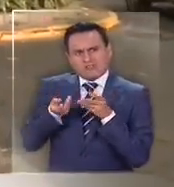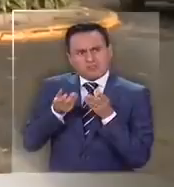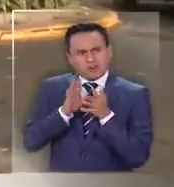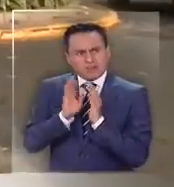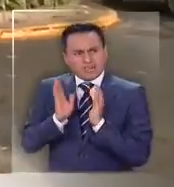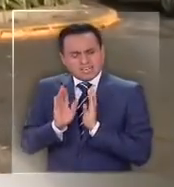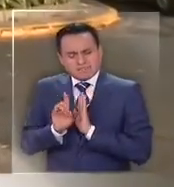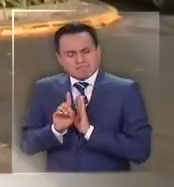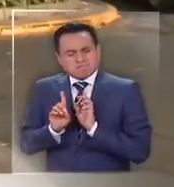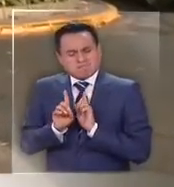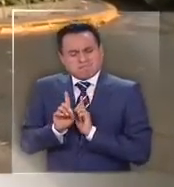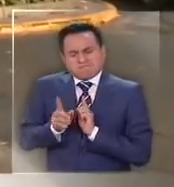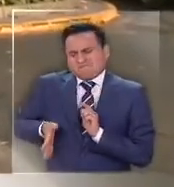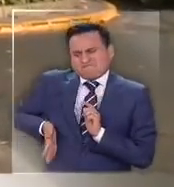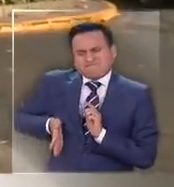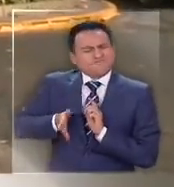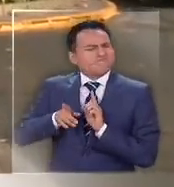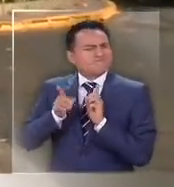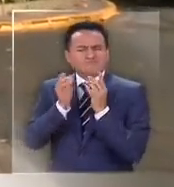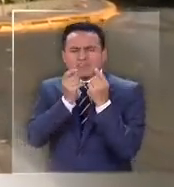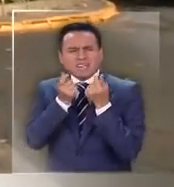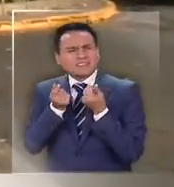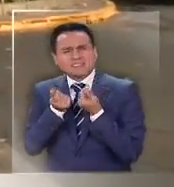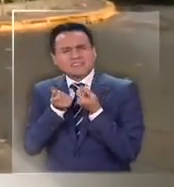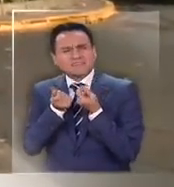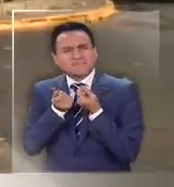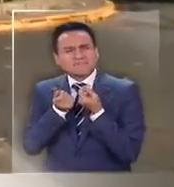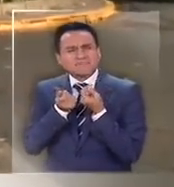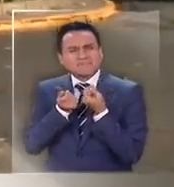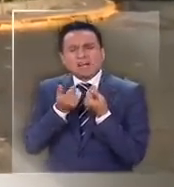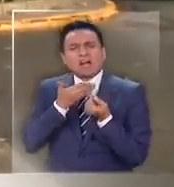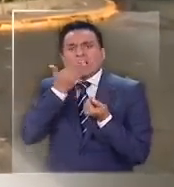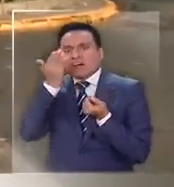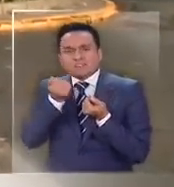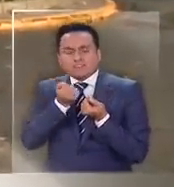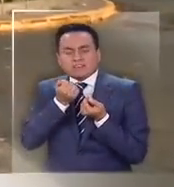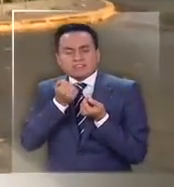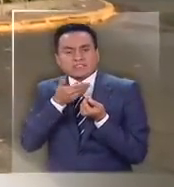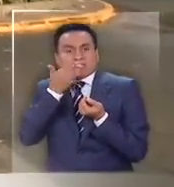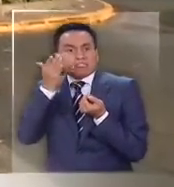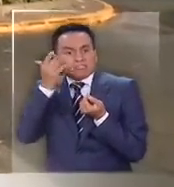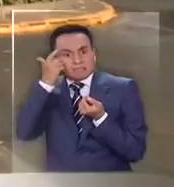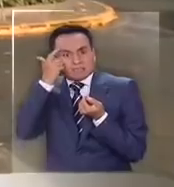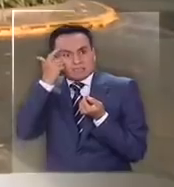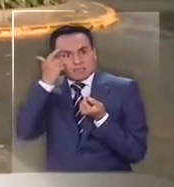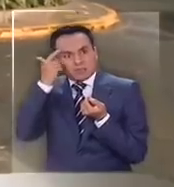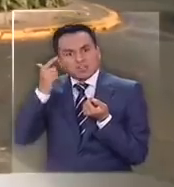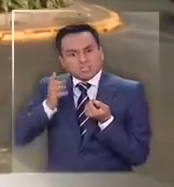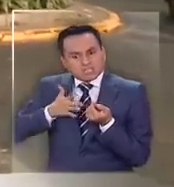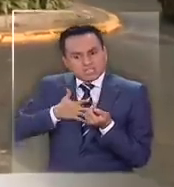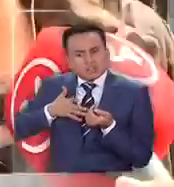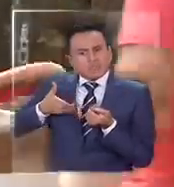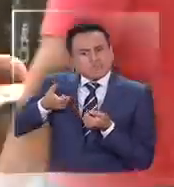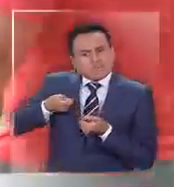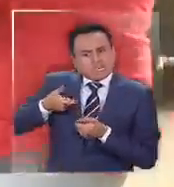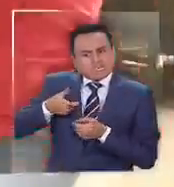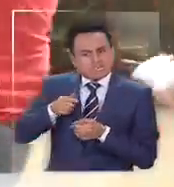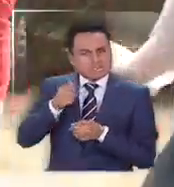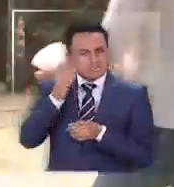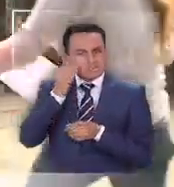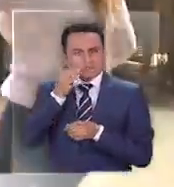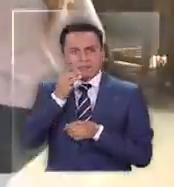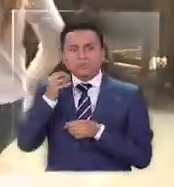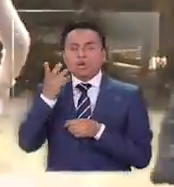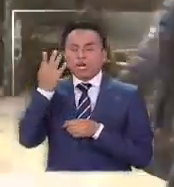como supuestamente... Como que fue así... Accidente, pero quisieron tocar y pellizcaron. Una vez yo